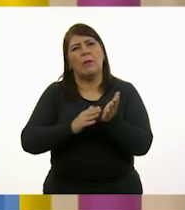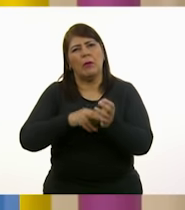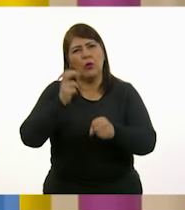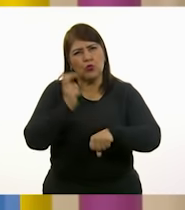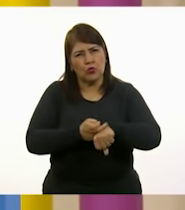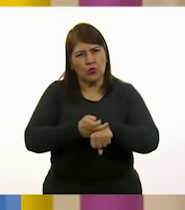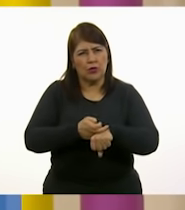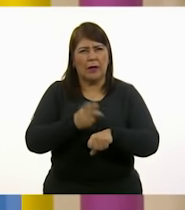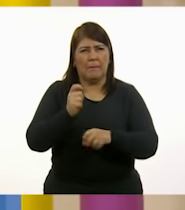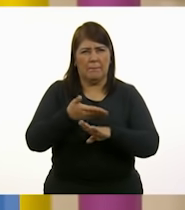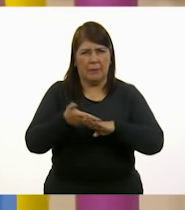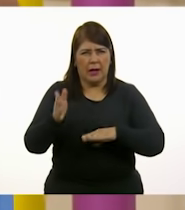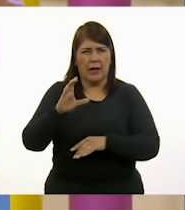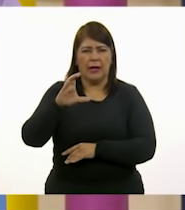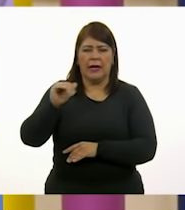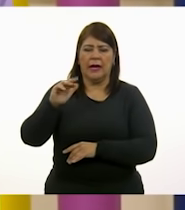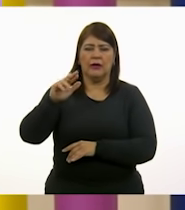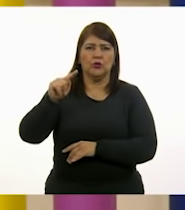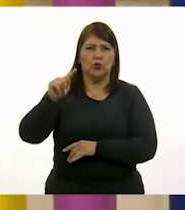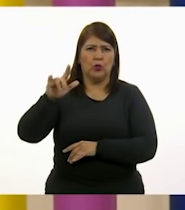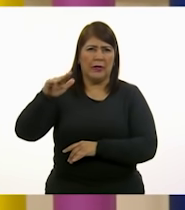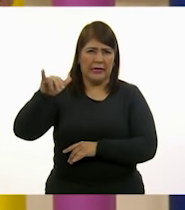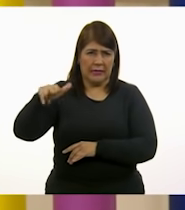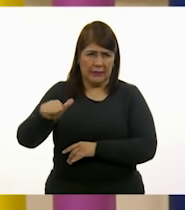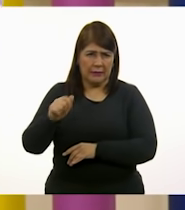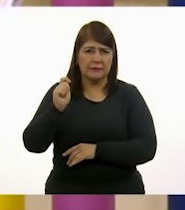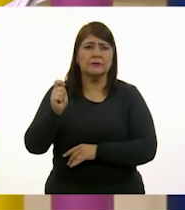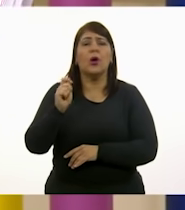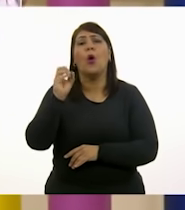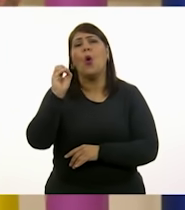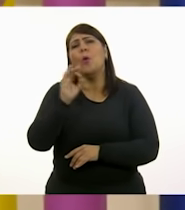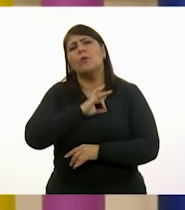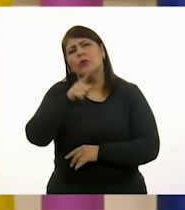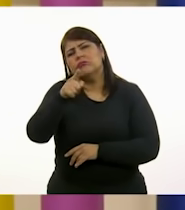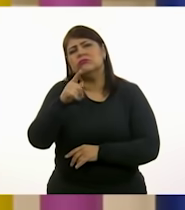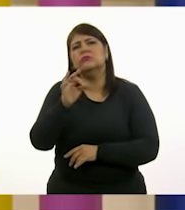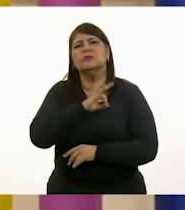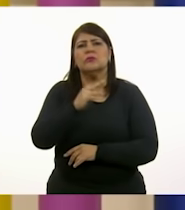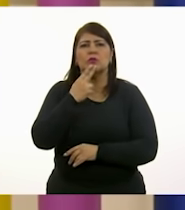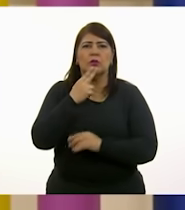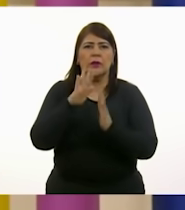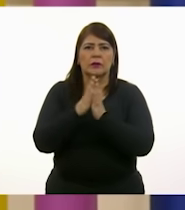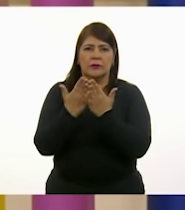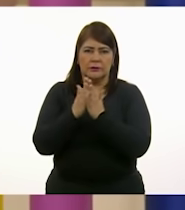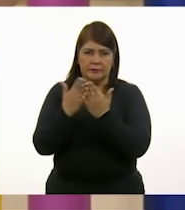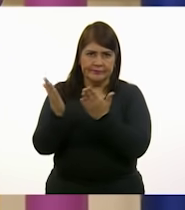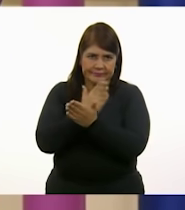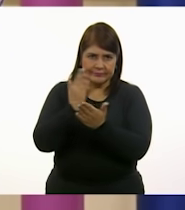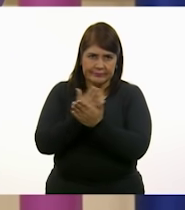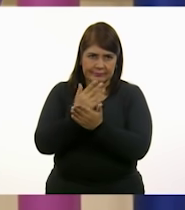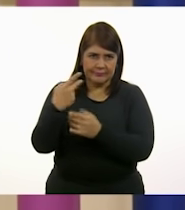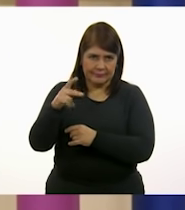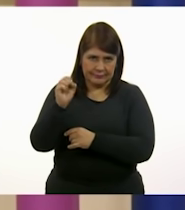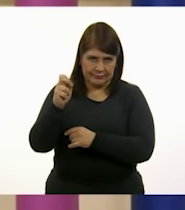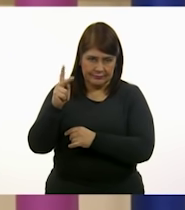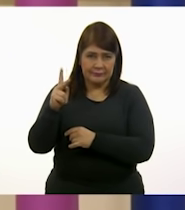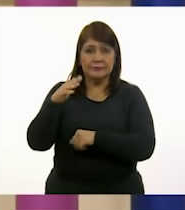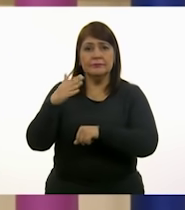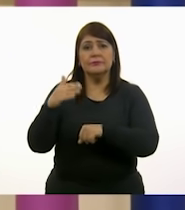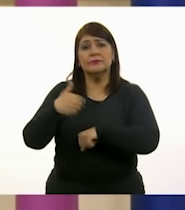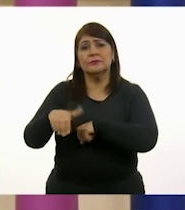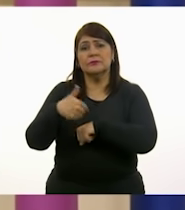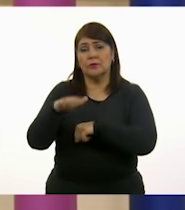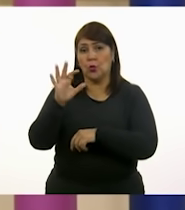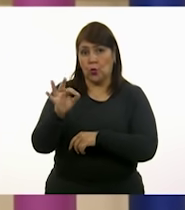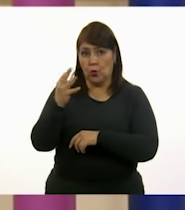si no tienen hojas de papel o cartulina, pueden usar su libro de texto Y en la página número 44, ustedes